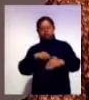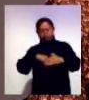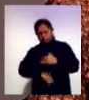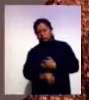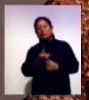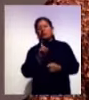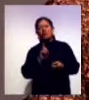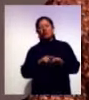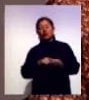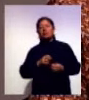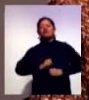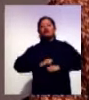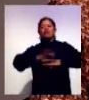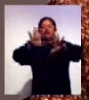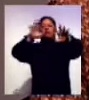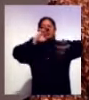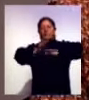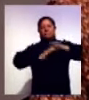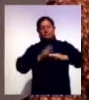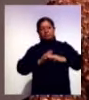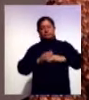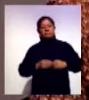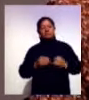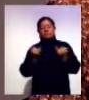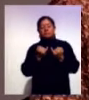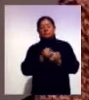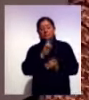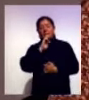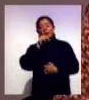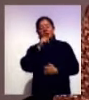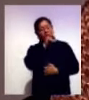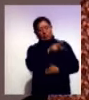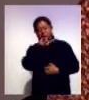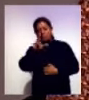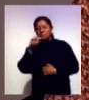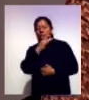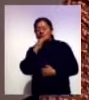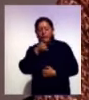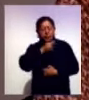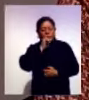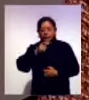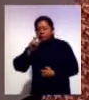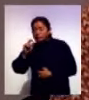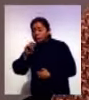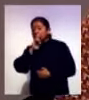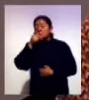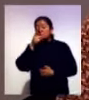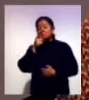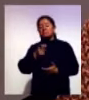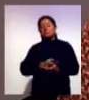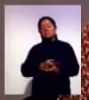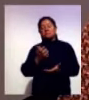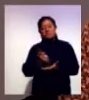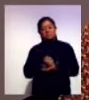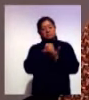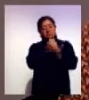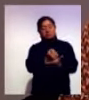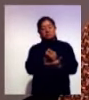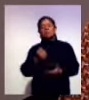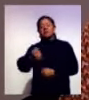mundo, la premiación del mejor stand de cacao, bate chocolate, y un taller